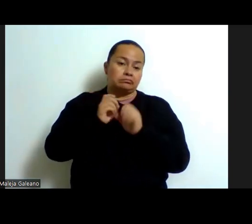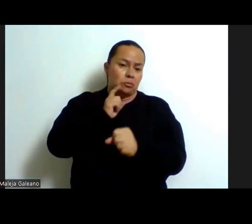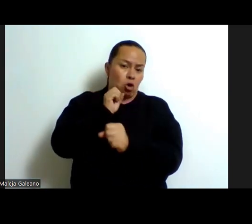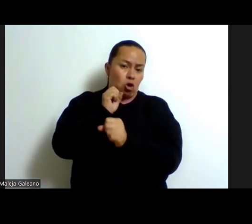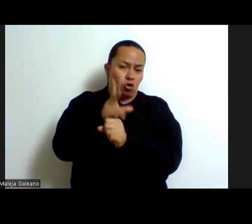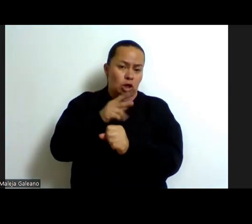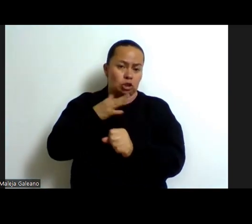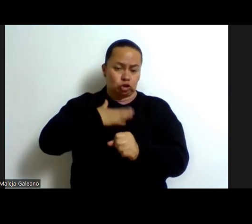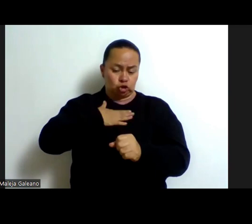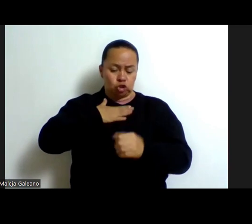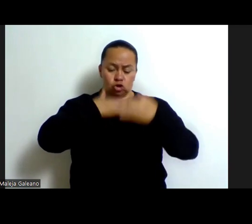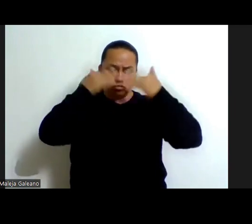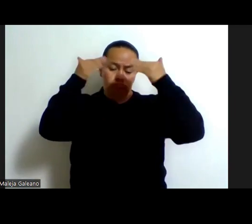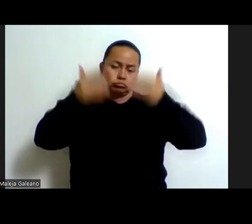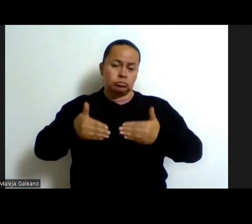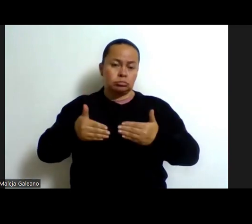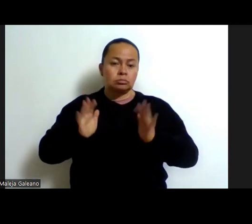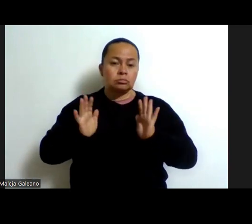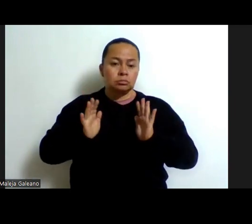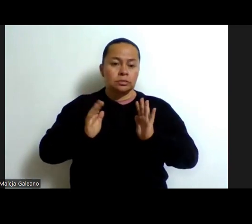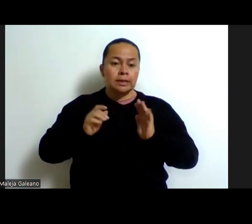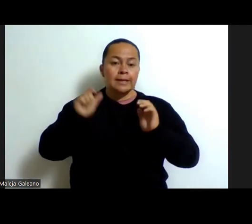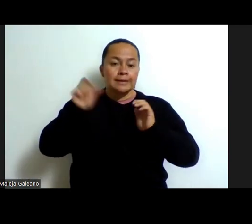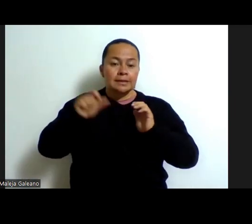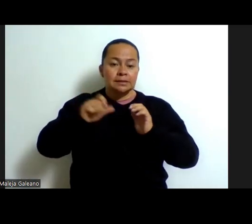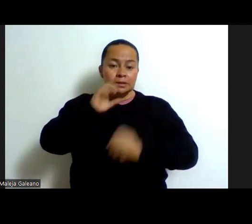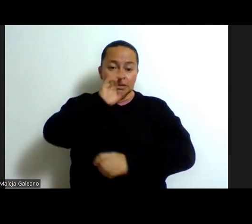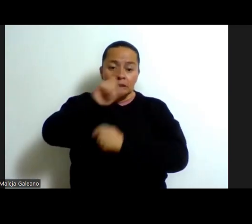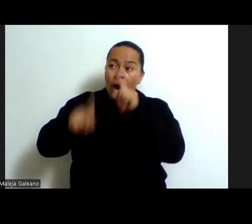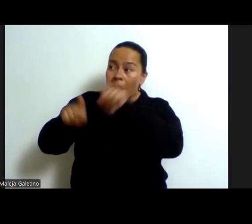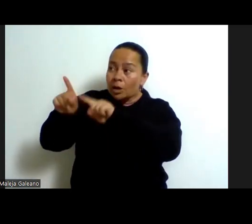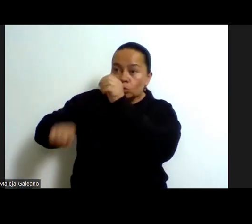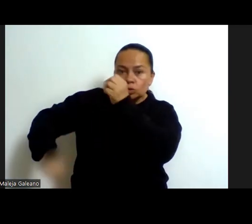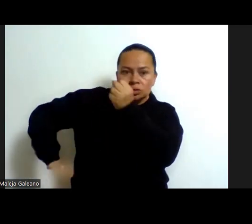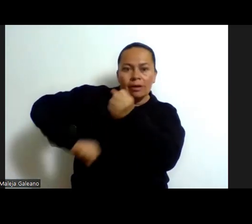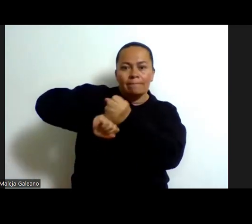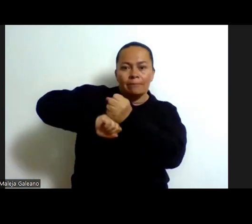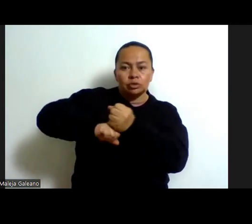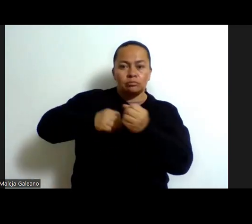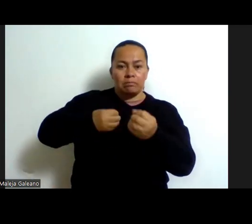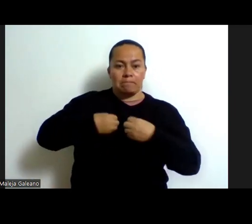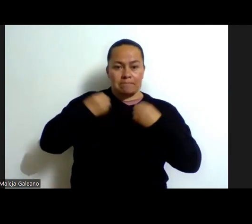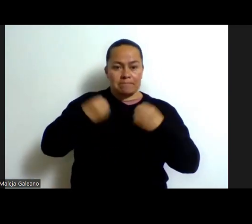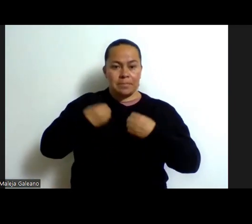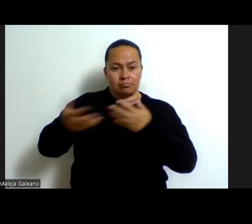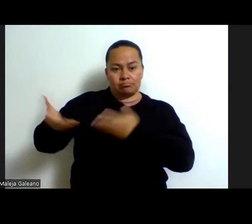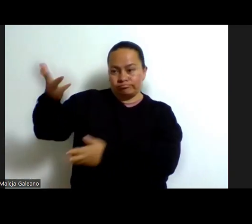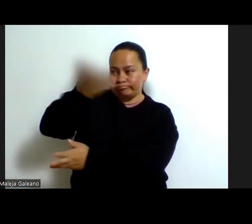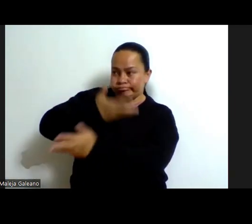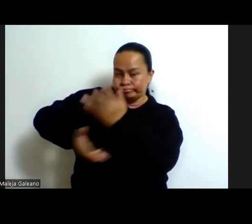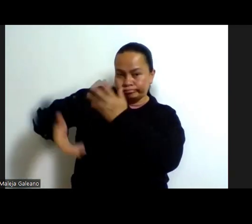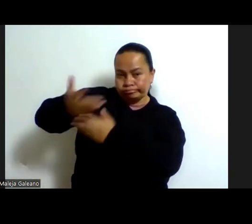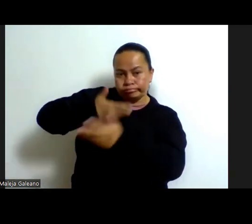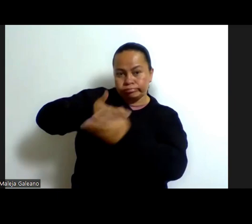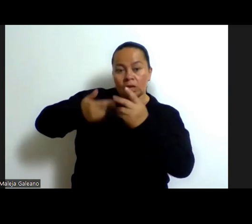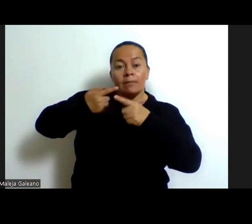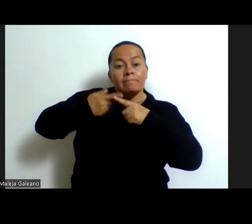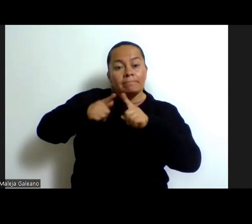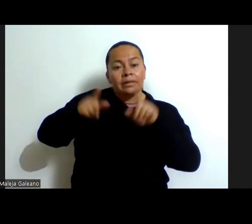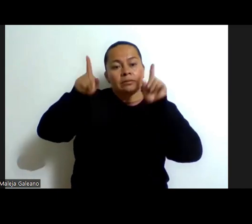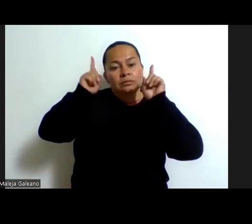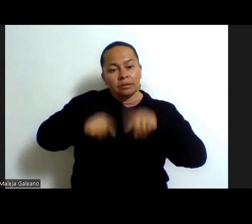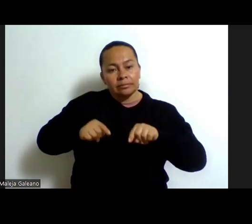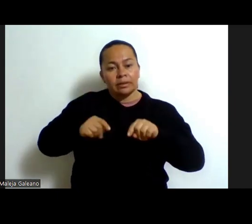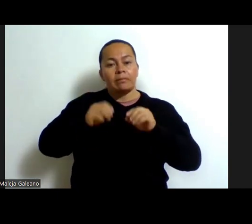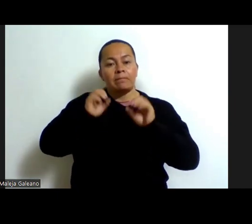tengo discapacidad y requiero de algunos apoyos para vivir en comunidad H pero yo también puedo